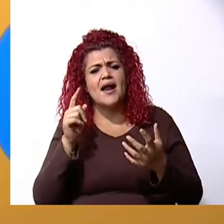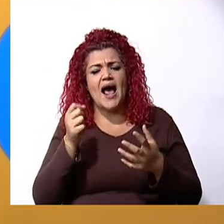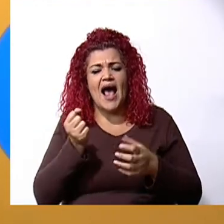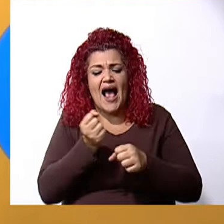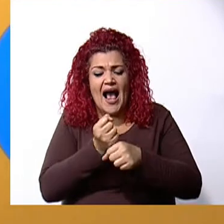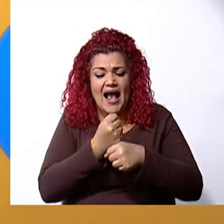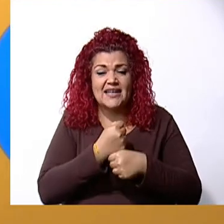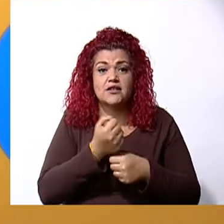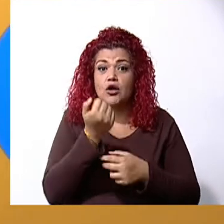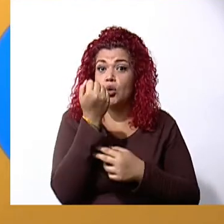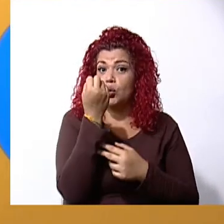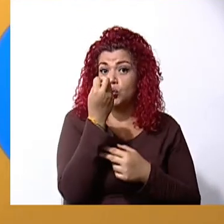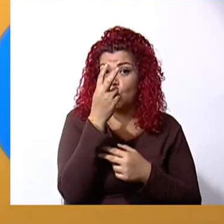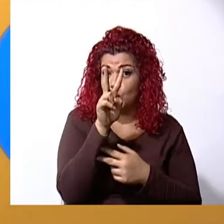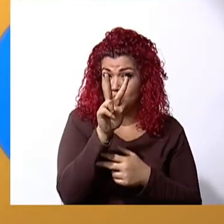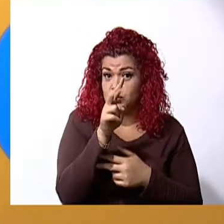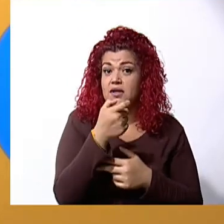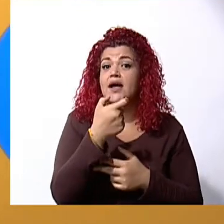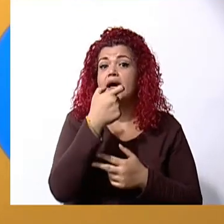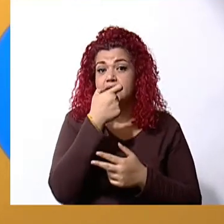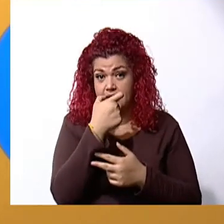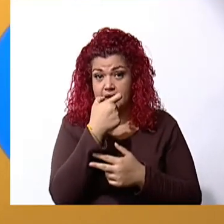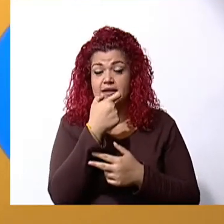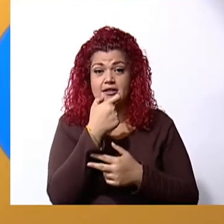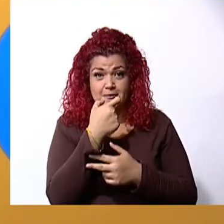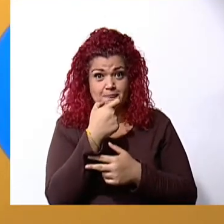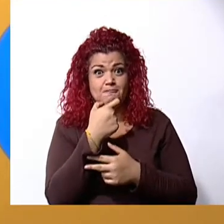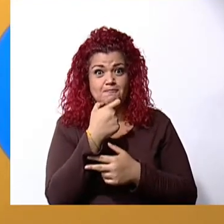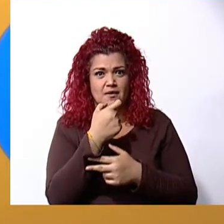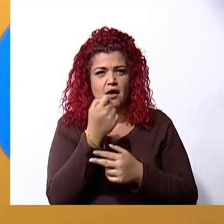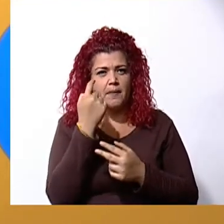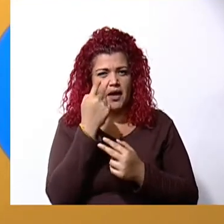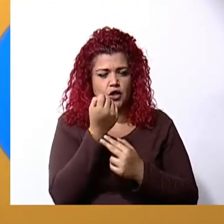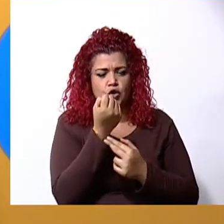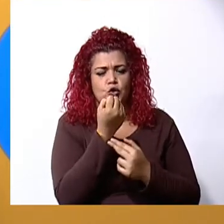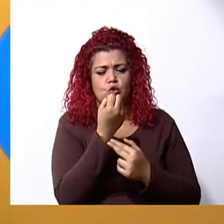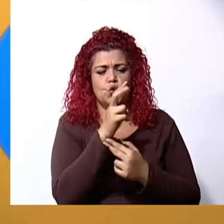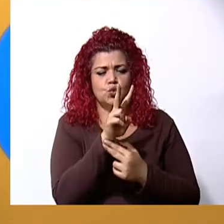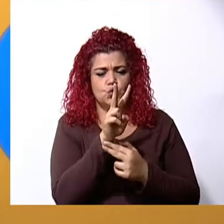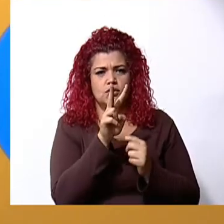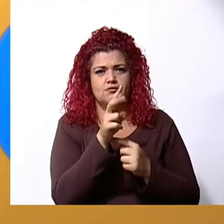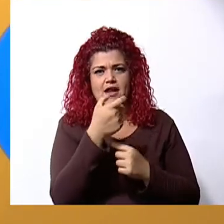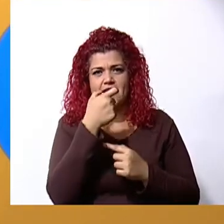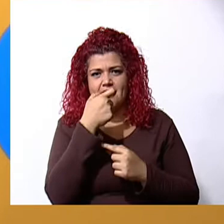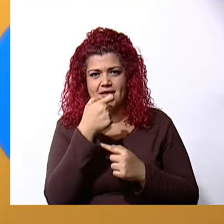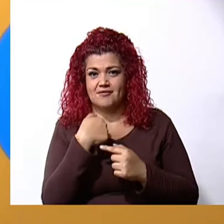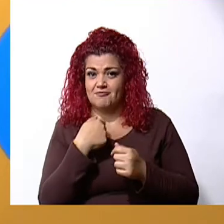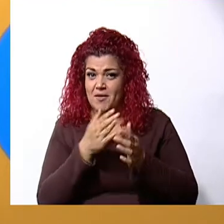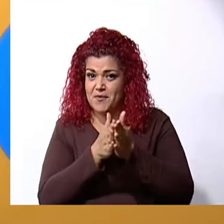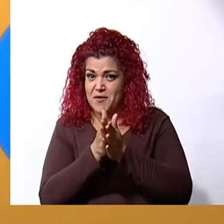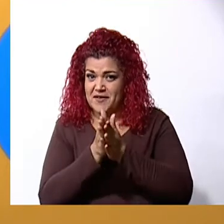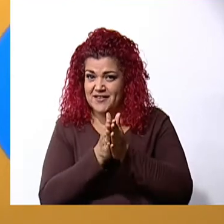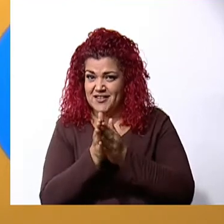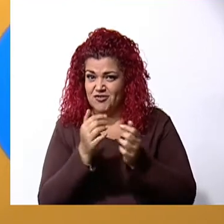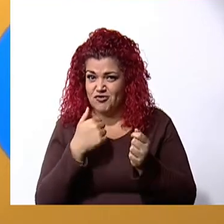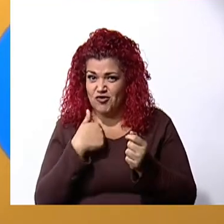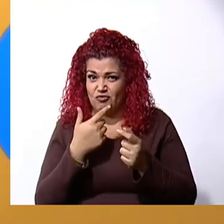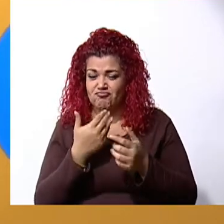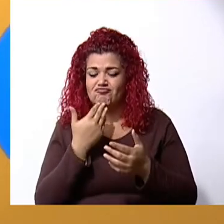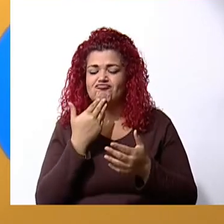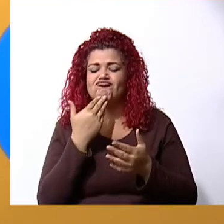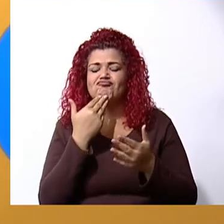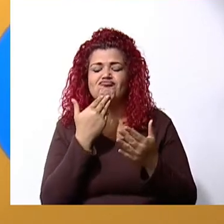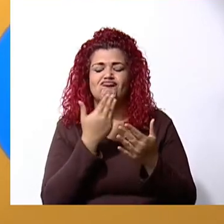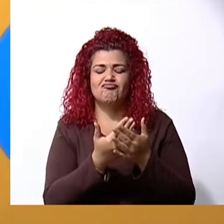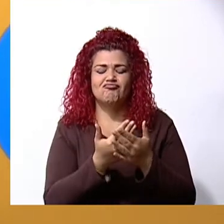elaborar 12 galletas. 12 galletas. Aprovecho el espacio y le doy un